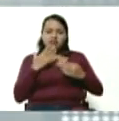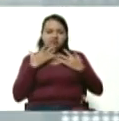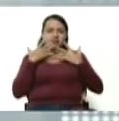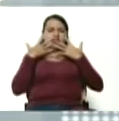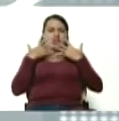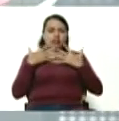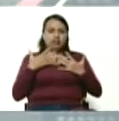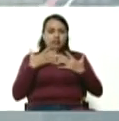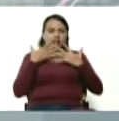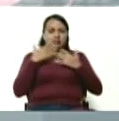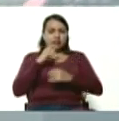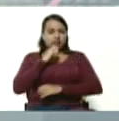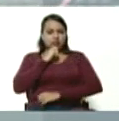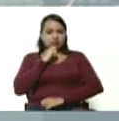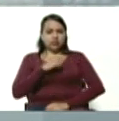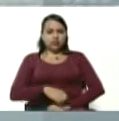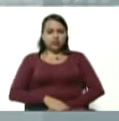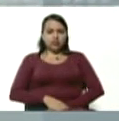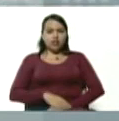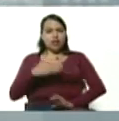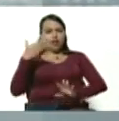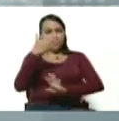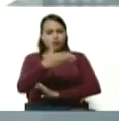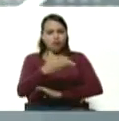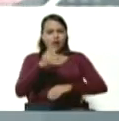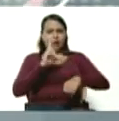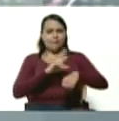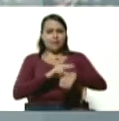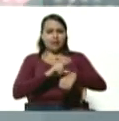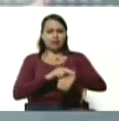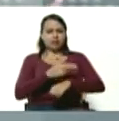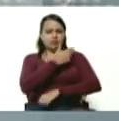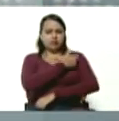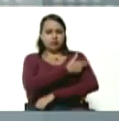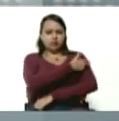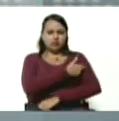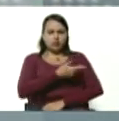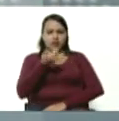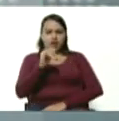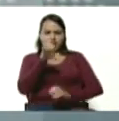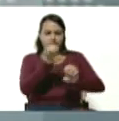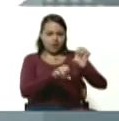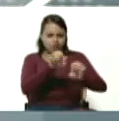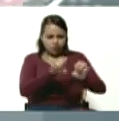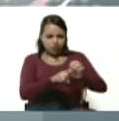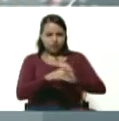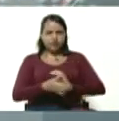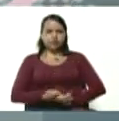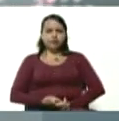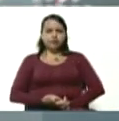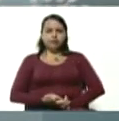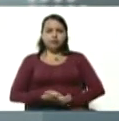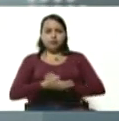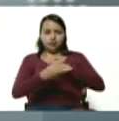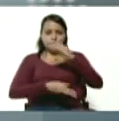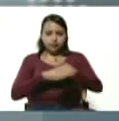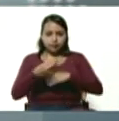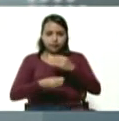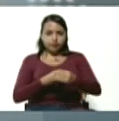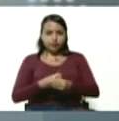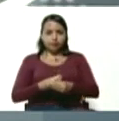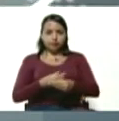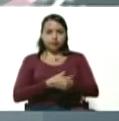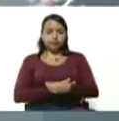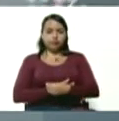y, por eso, acude a consulta en el Hospital Centinela, donde fue evaluado, se tomó, se